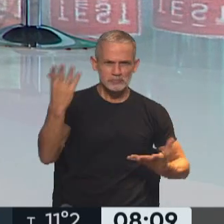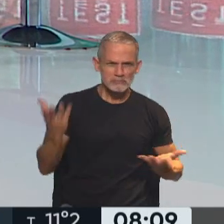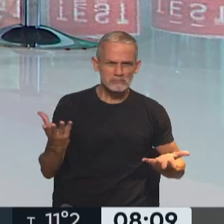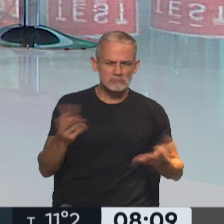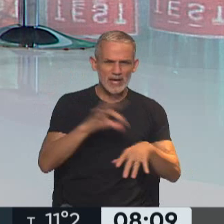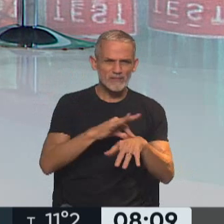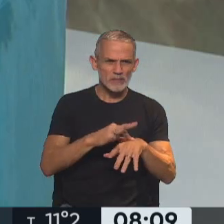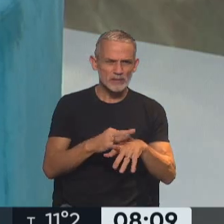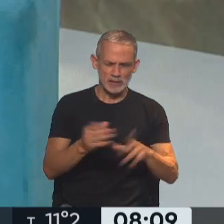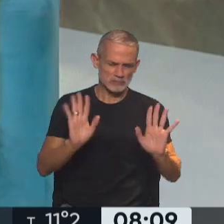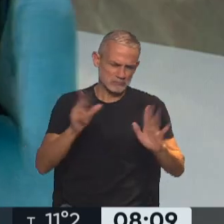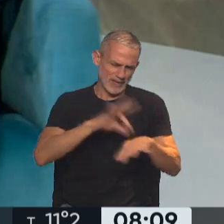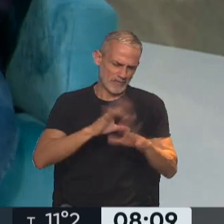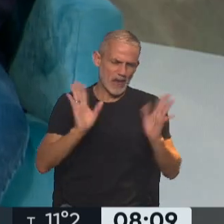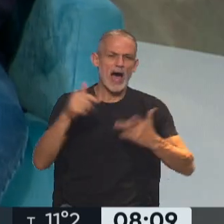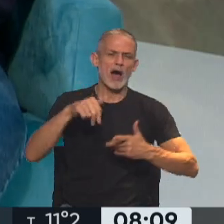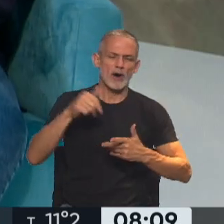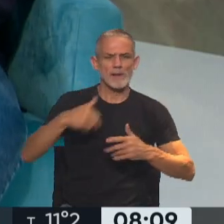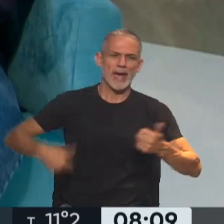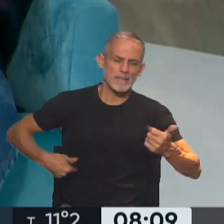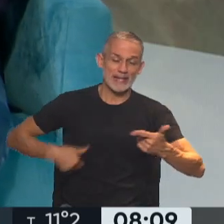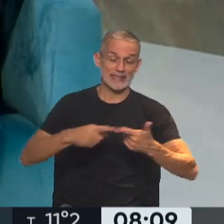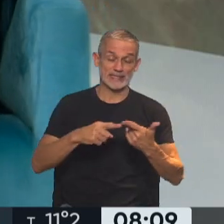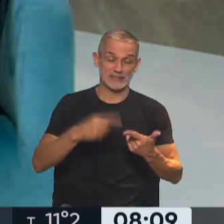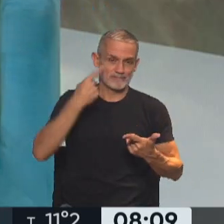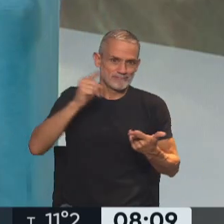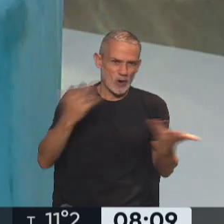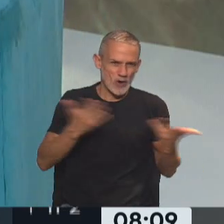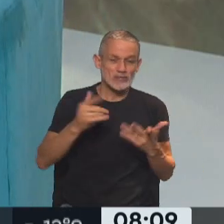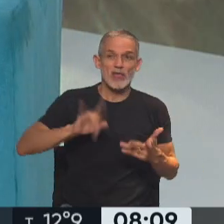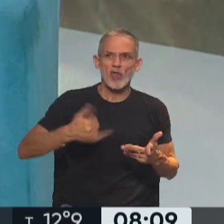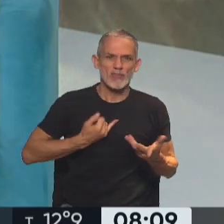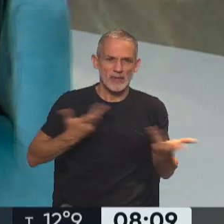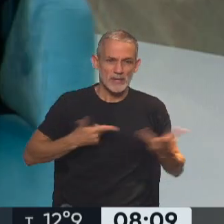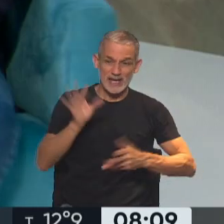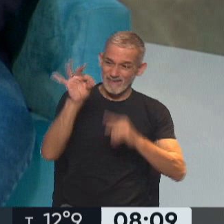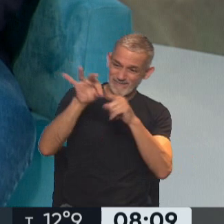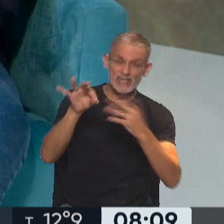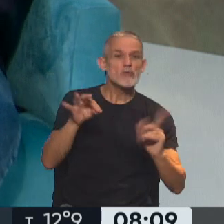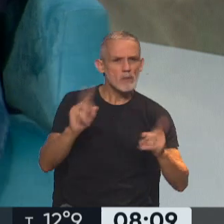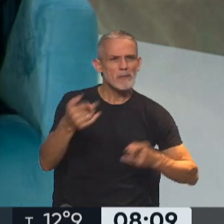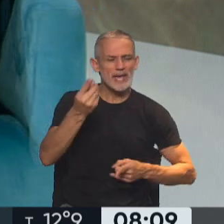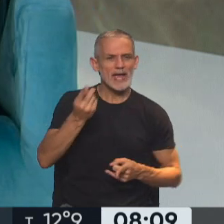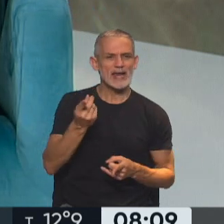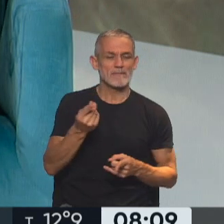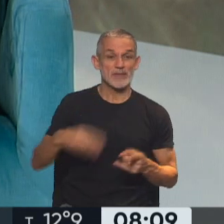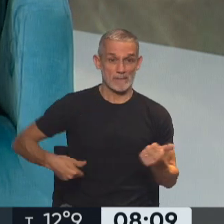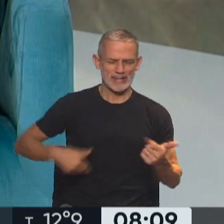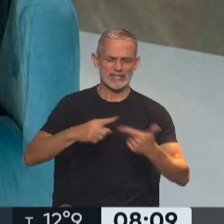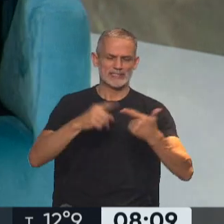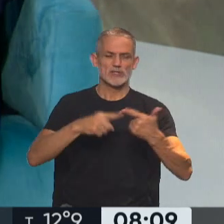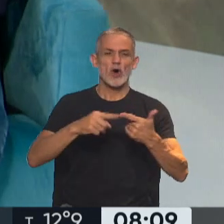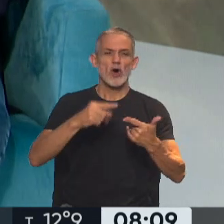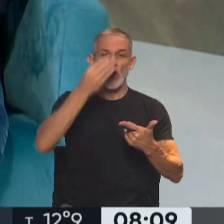diferentes enfermedades? Vamos a hablar de la hepatitis de origen desconocido, que también es viral aparentemente a través de un adenovirus.